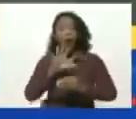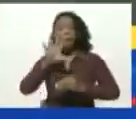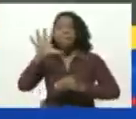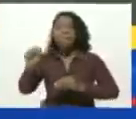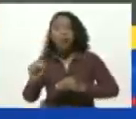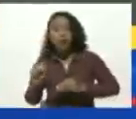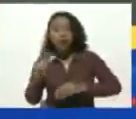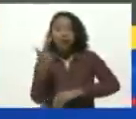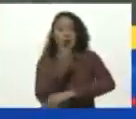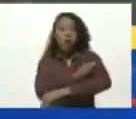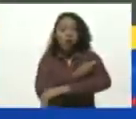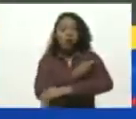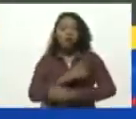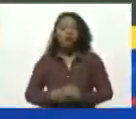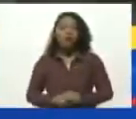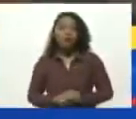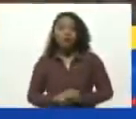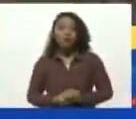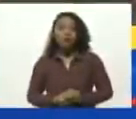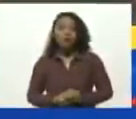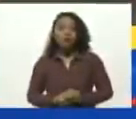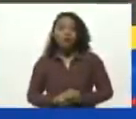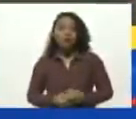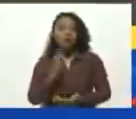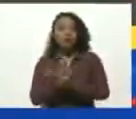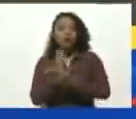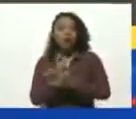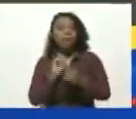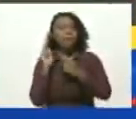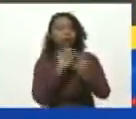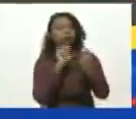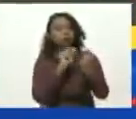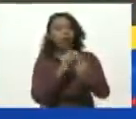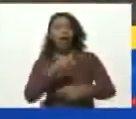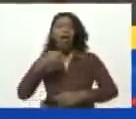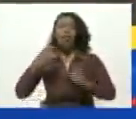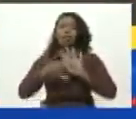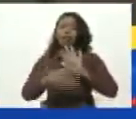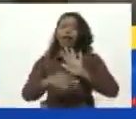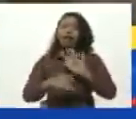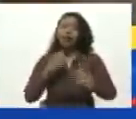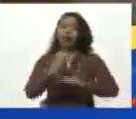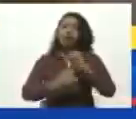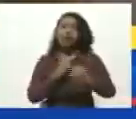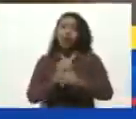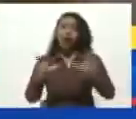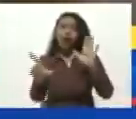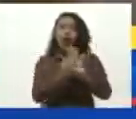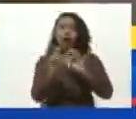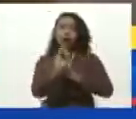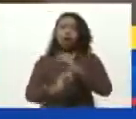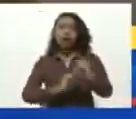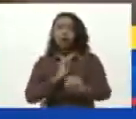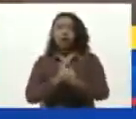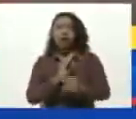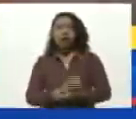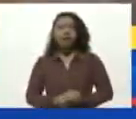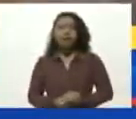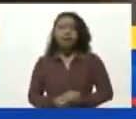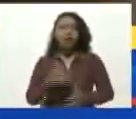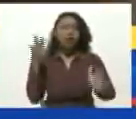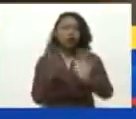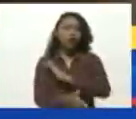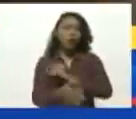vacuna haya que debatir sobre el derecho internacional, sobre la legalidad internacional, sobre